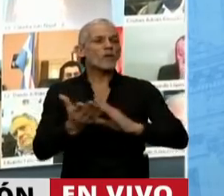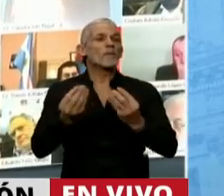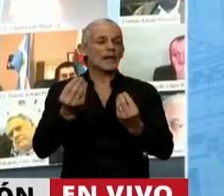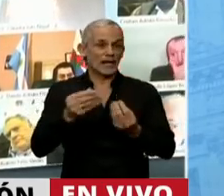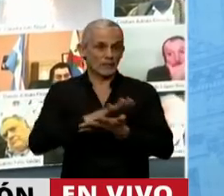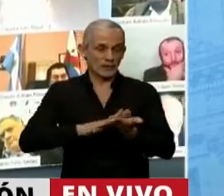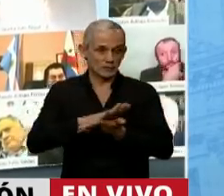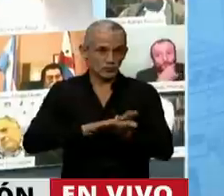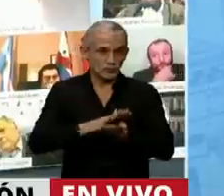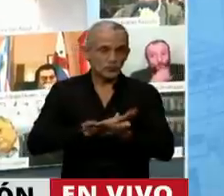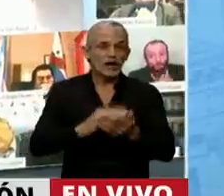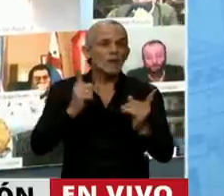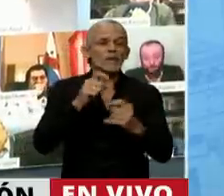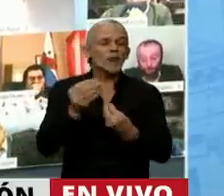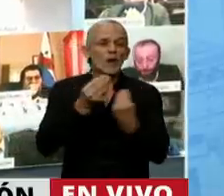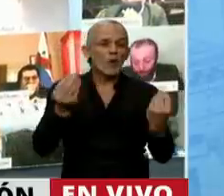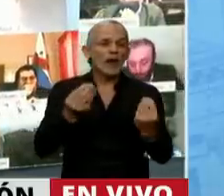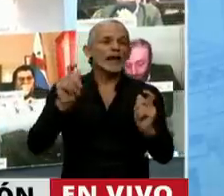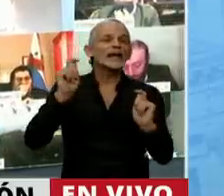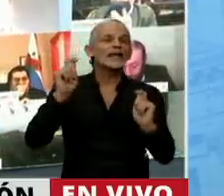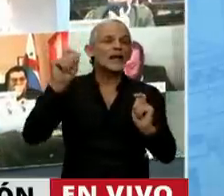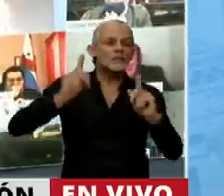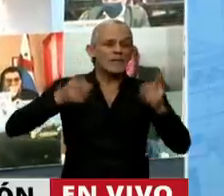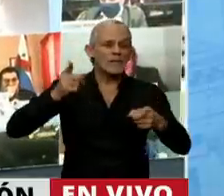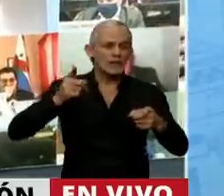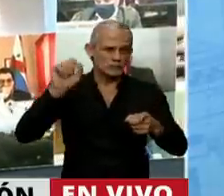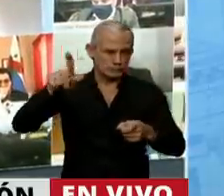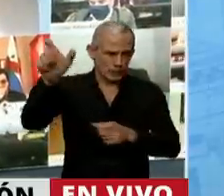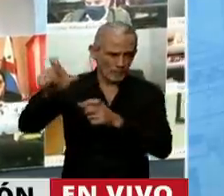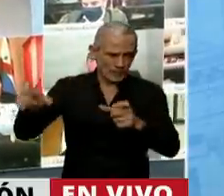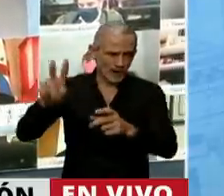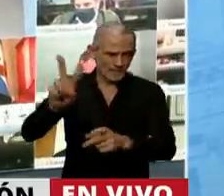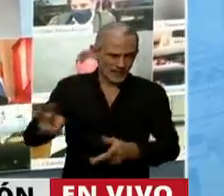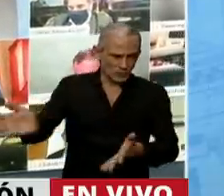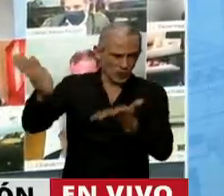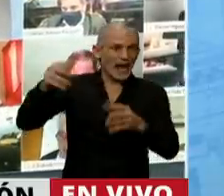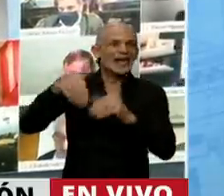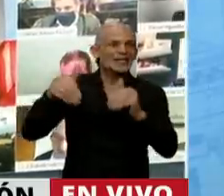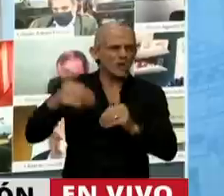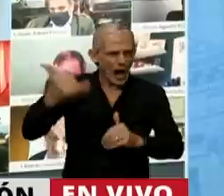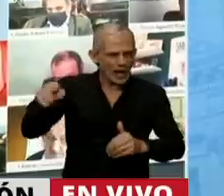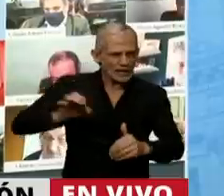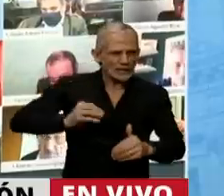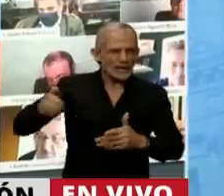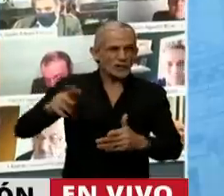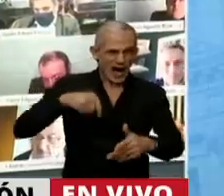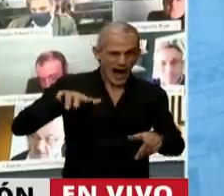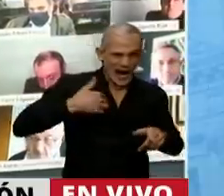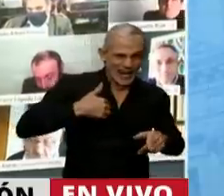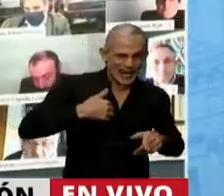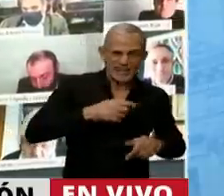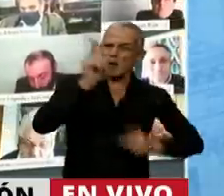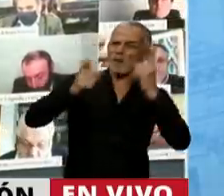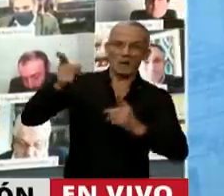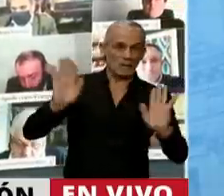salir de esta crisis está en manos de los propios venezolanos. Tienen elecciones este año. No necesitan que desde Argentina les digamos lo que